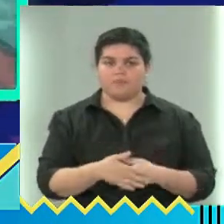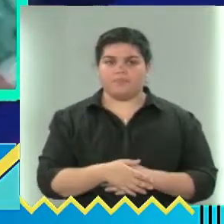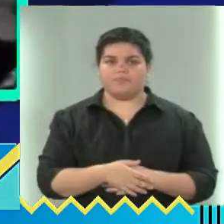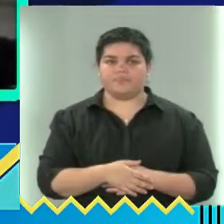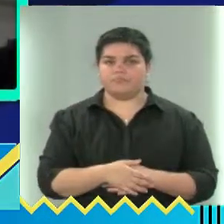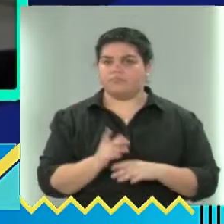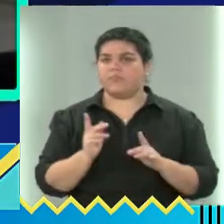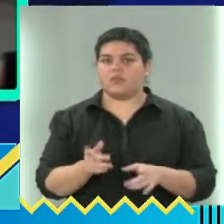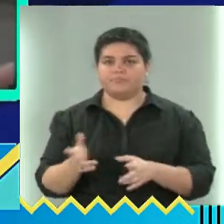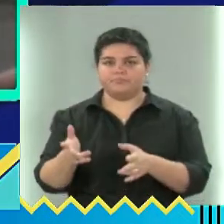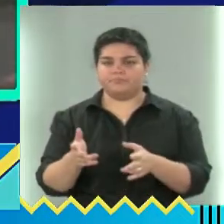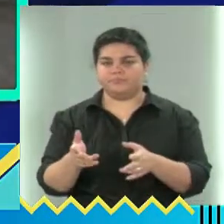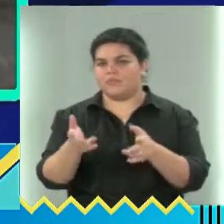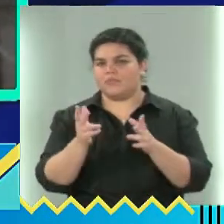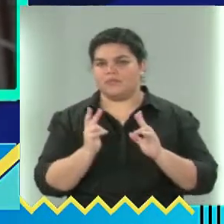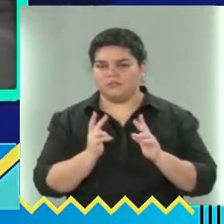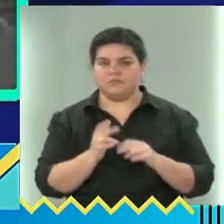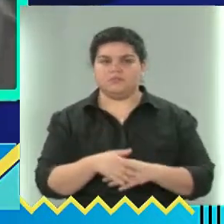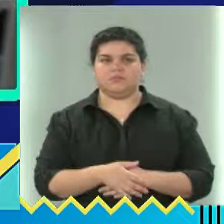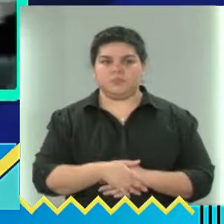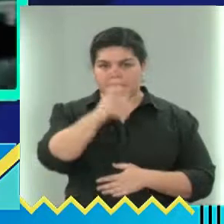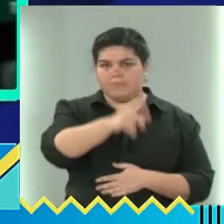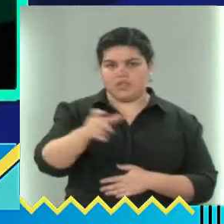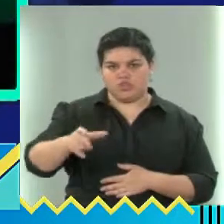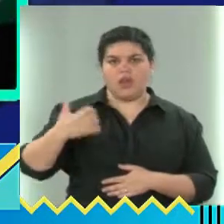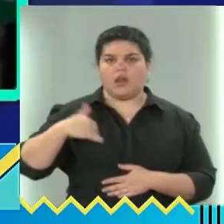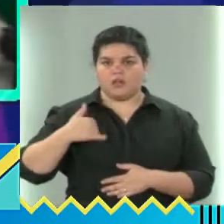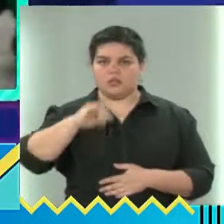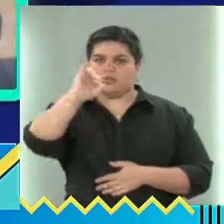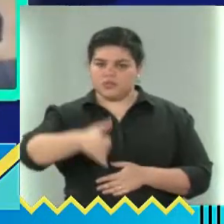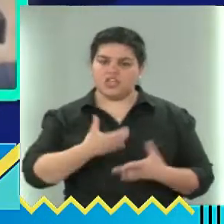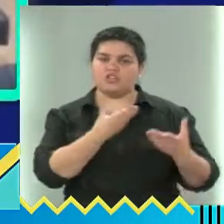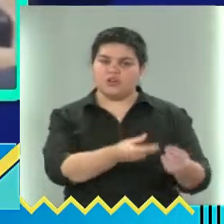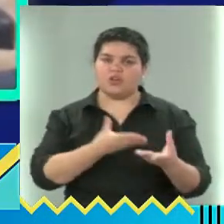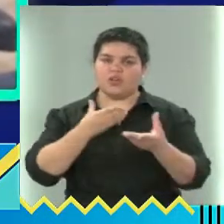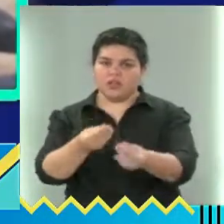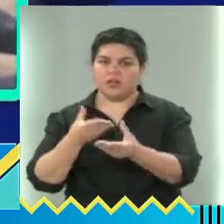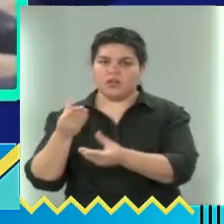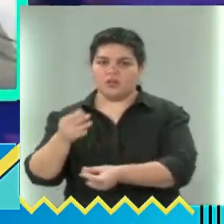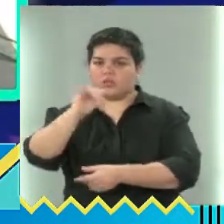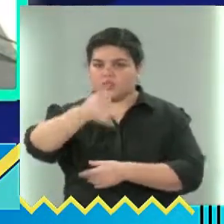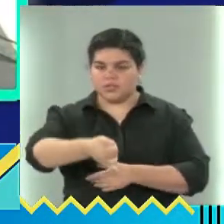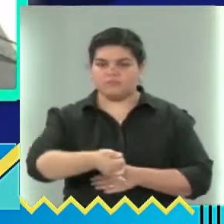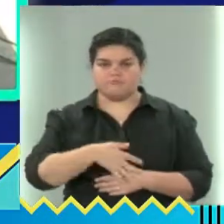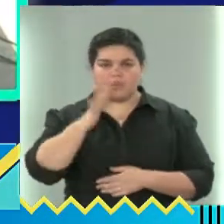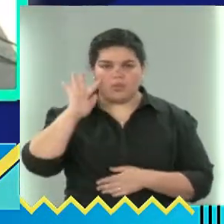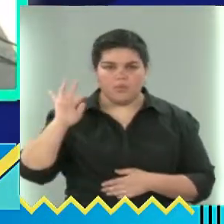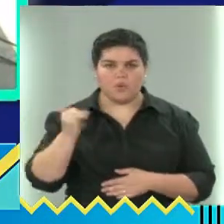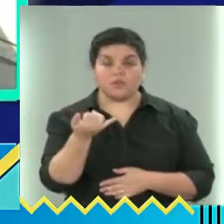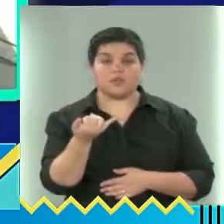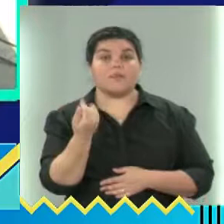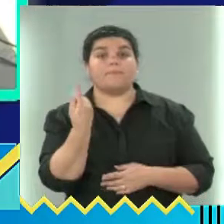se decía, el argentino sí es solidario, vemos cómo responde, pero por ahí